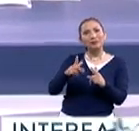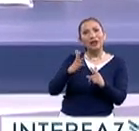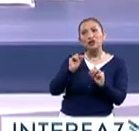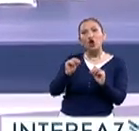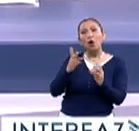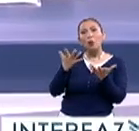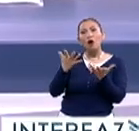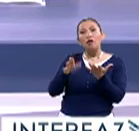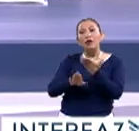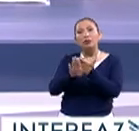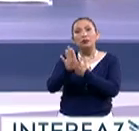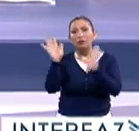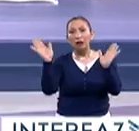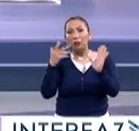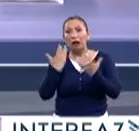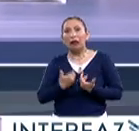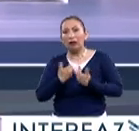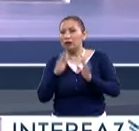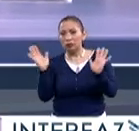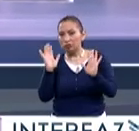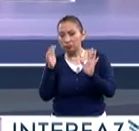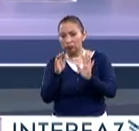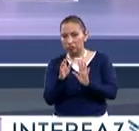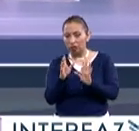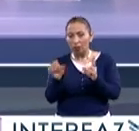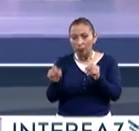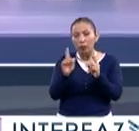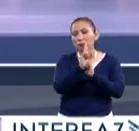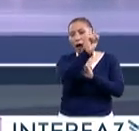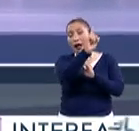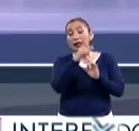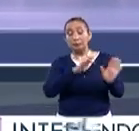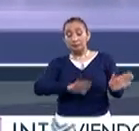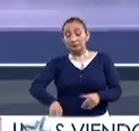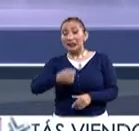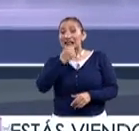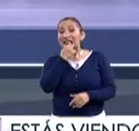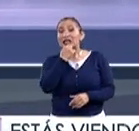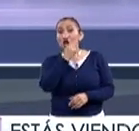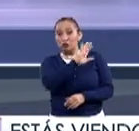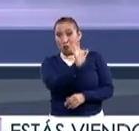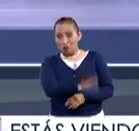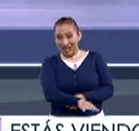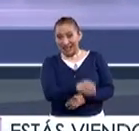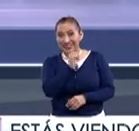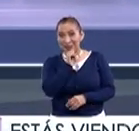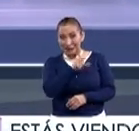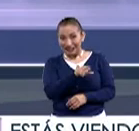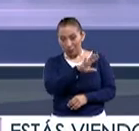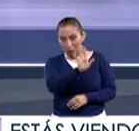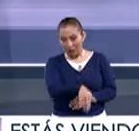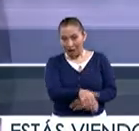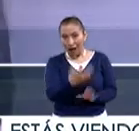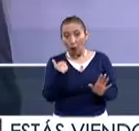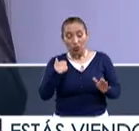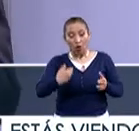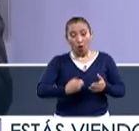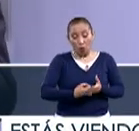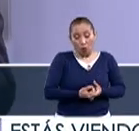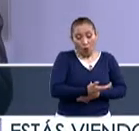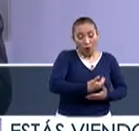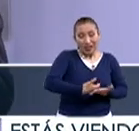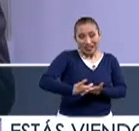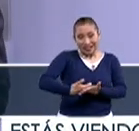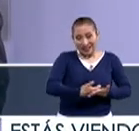es el asunto. Y los niños que morían antes de nacer, o